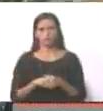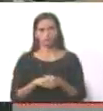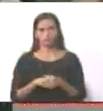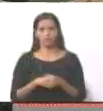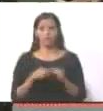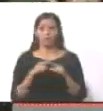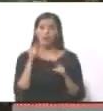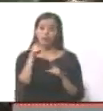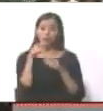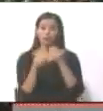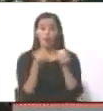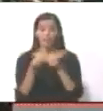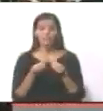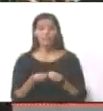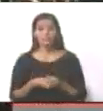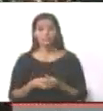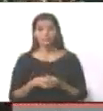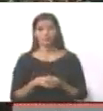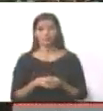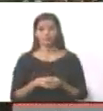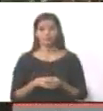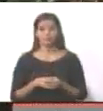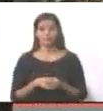Pero tú lo haces.